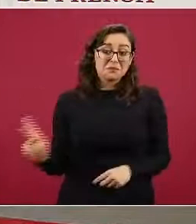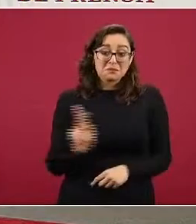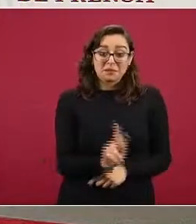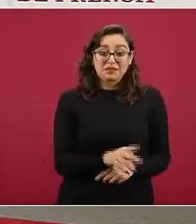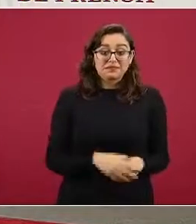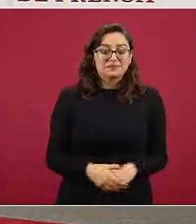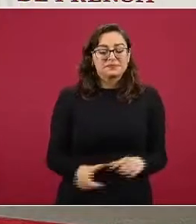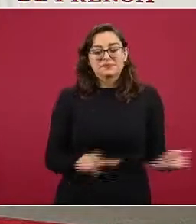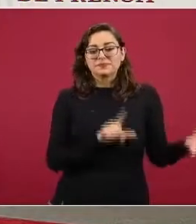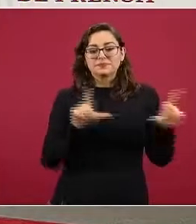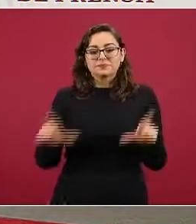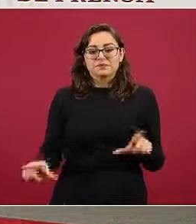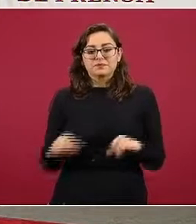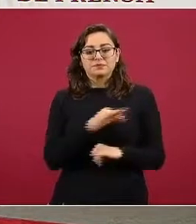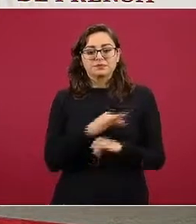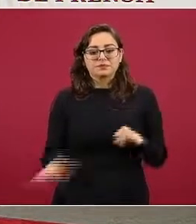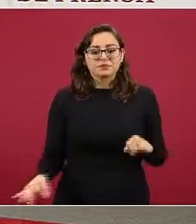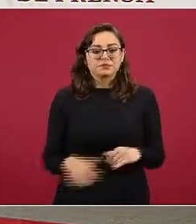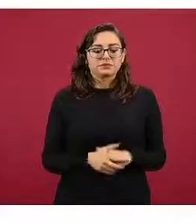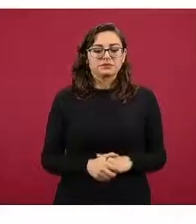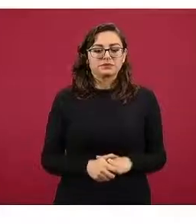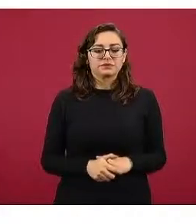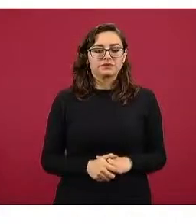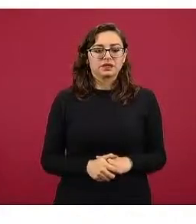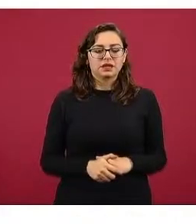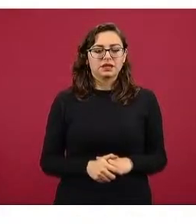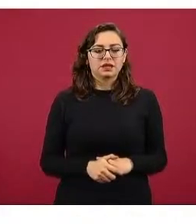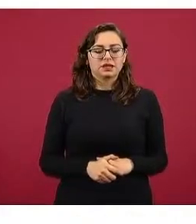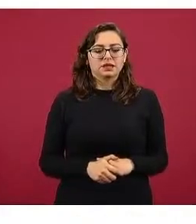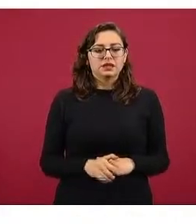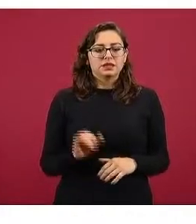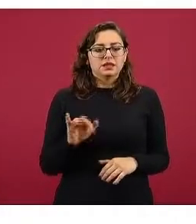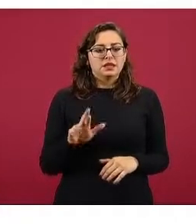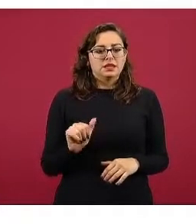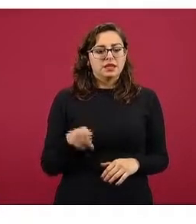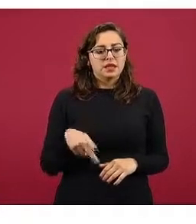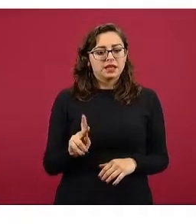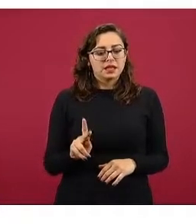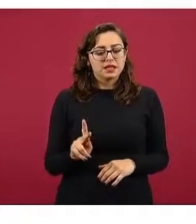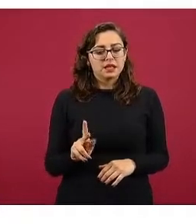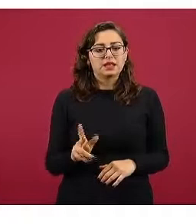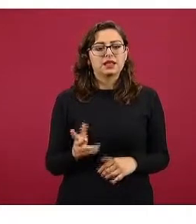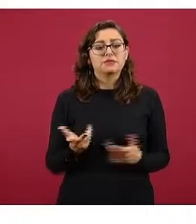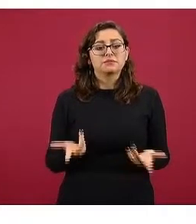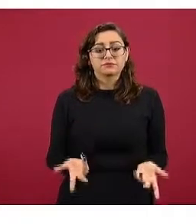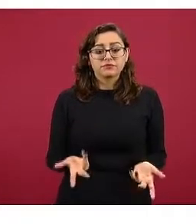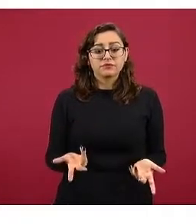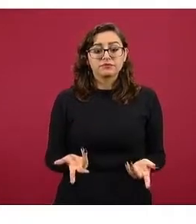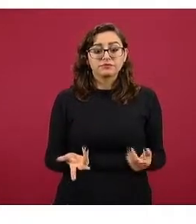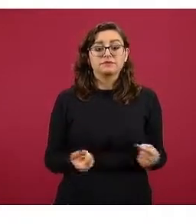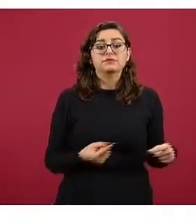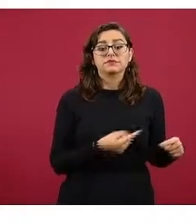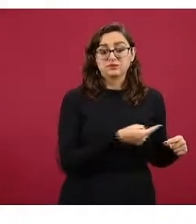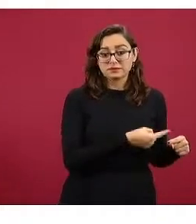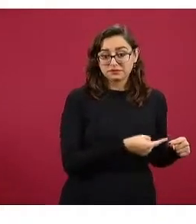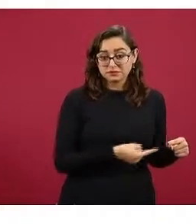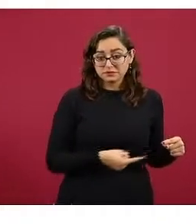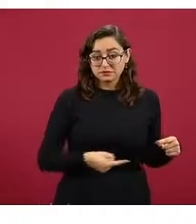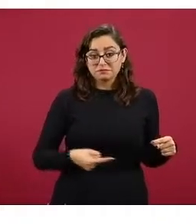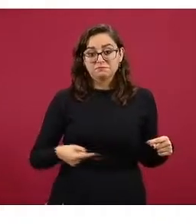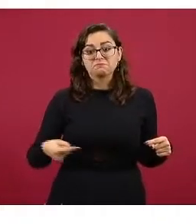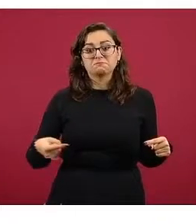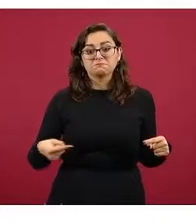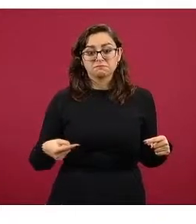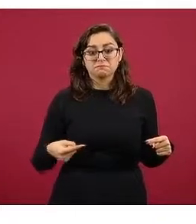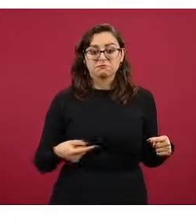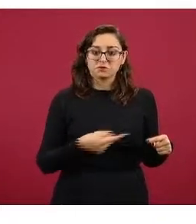última. Y esta, que es Irak, y que tenemos un comportamiento más convencional con